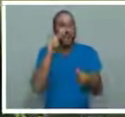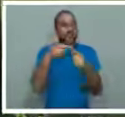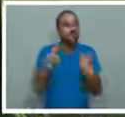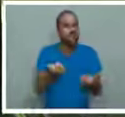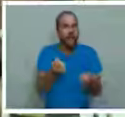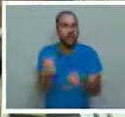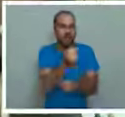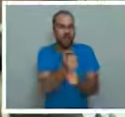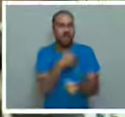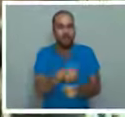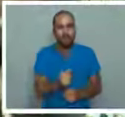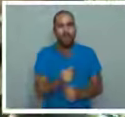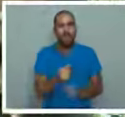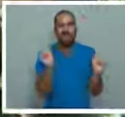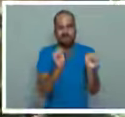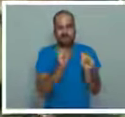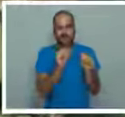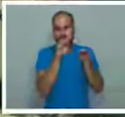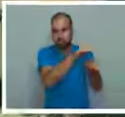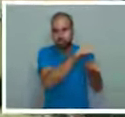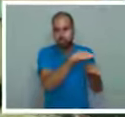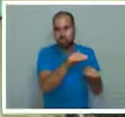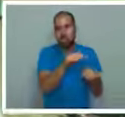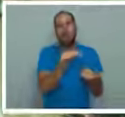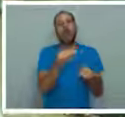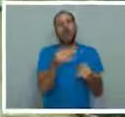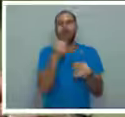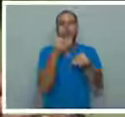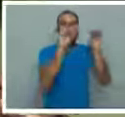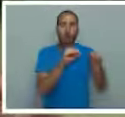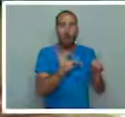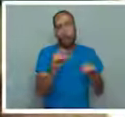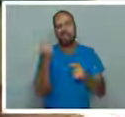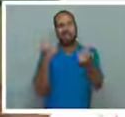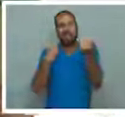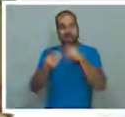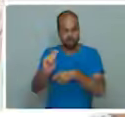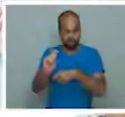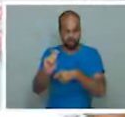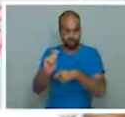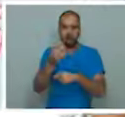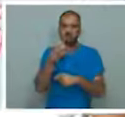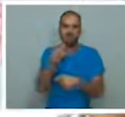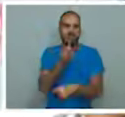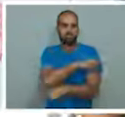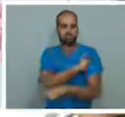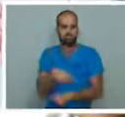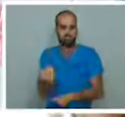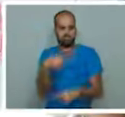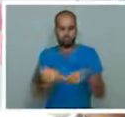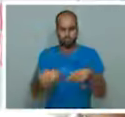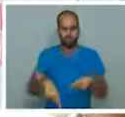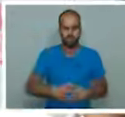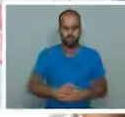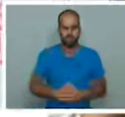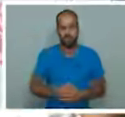en la parte de arriba del centro a la población como meta alternativa para el mejoramiento animal de las razas en el